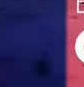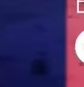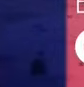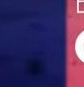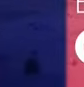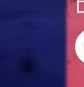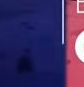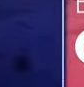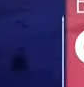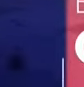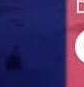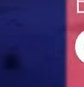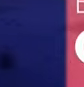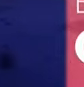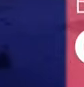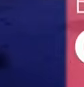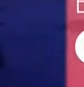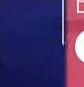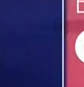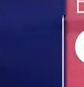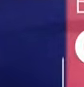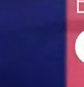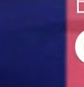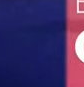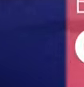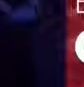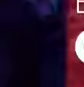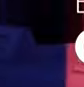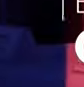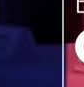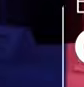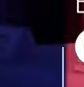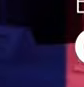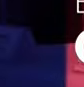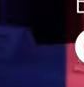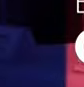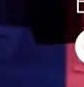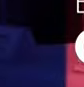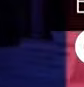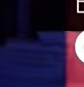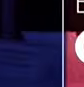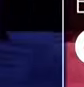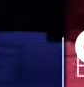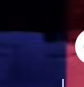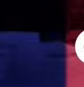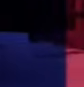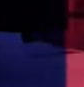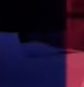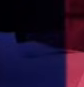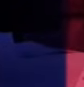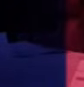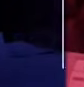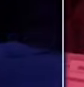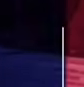Una reunión política caracterizada por enfrentamientos por fuera y careos por dentro de la sala.